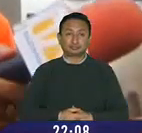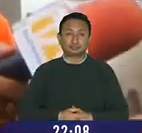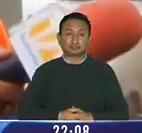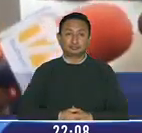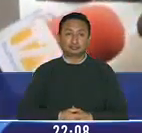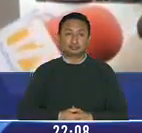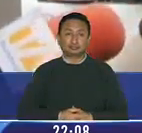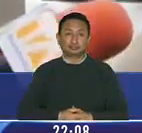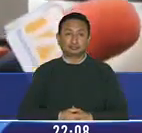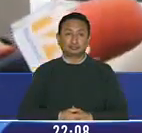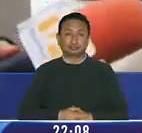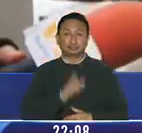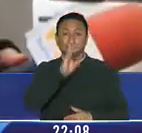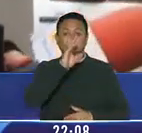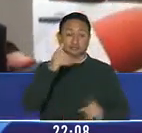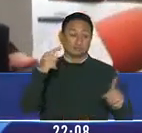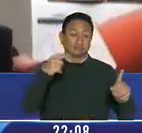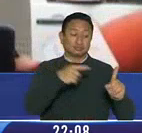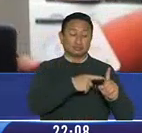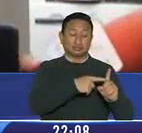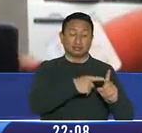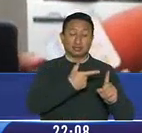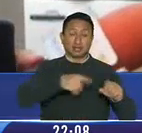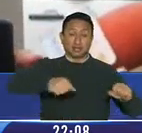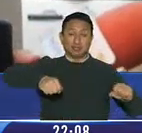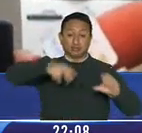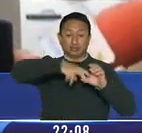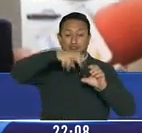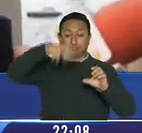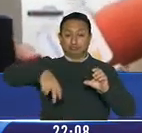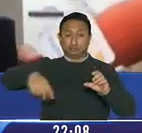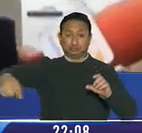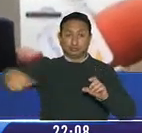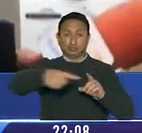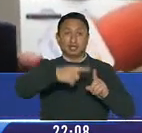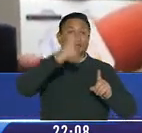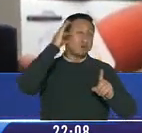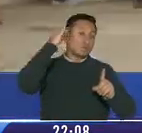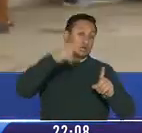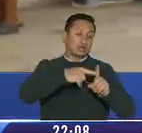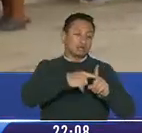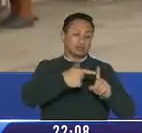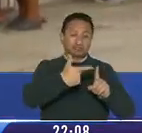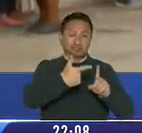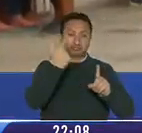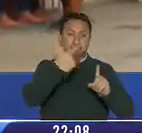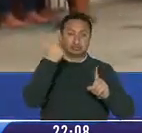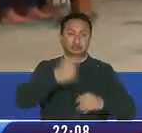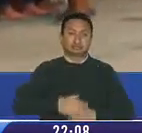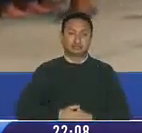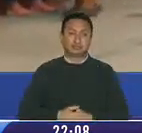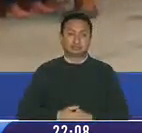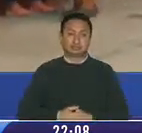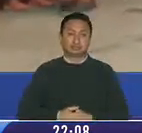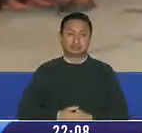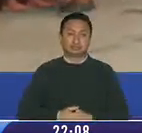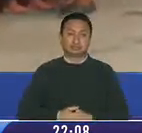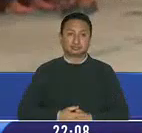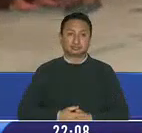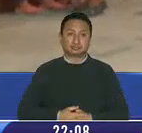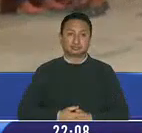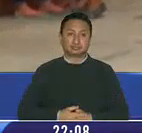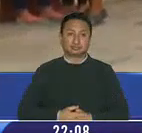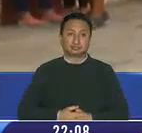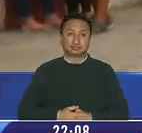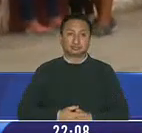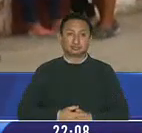sicariato, directamente bajó de la moto y descendió y propinó los disparos contra la ciudadana que se encontraba en la parada, de